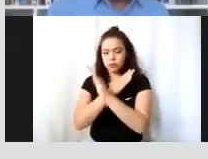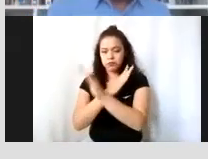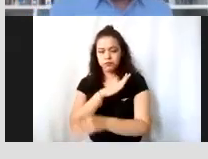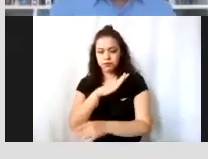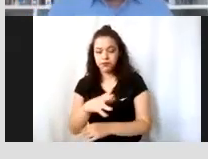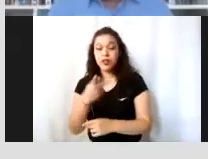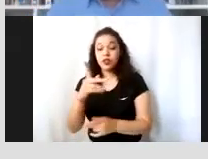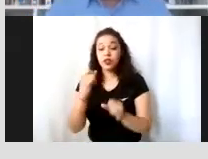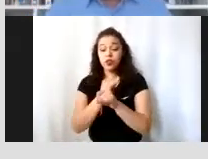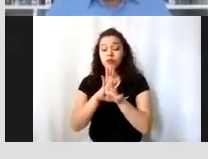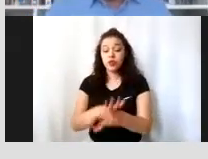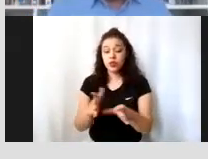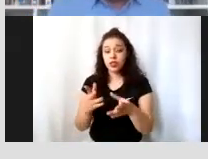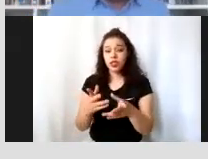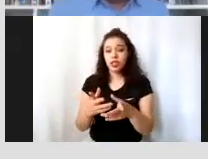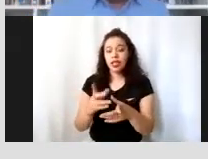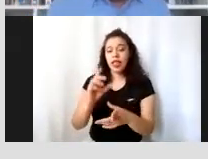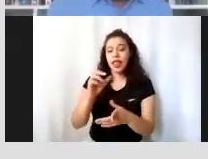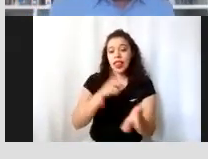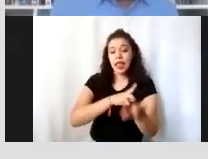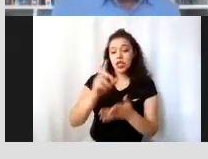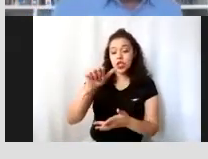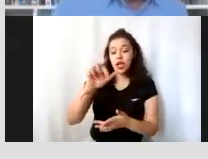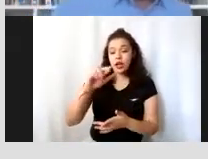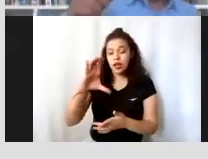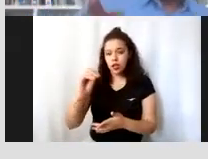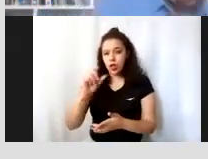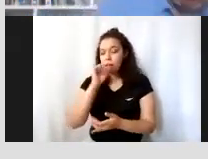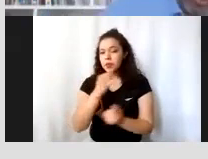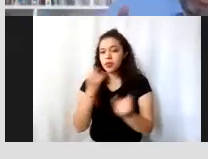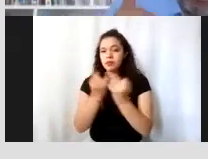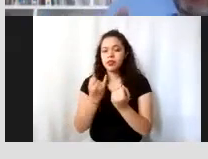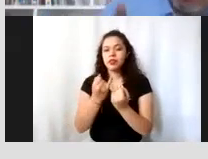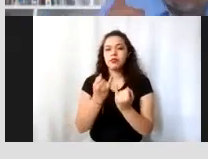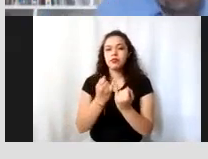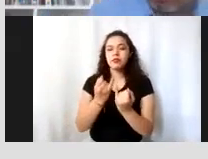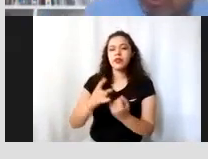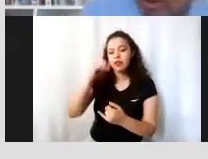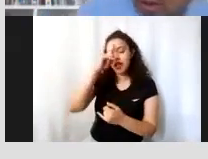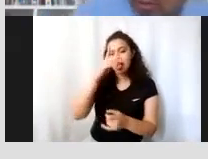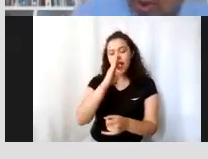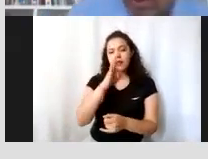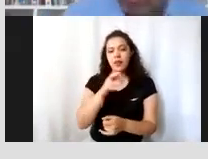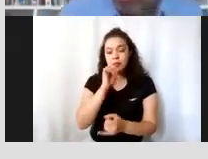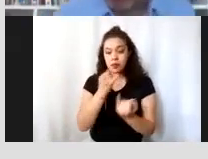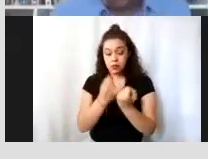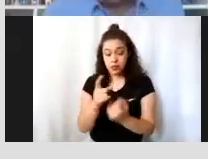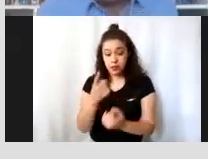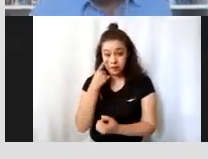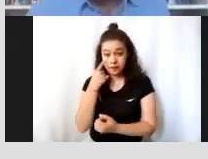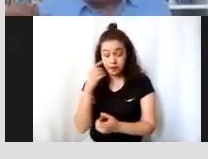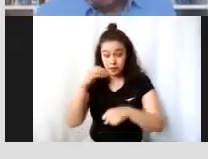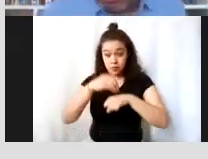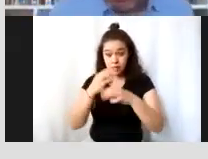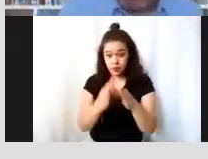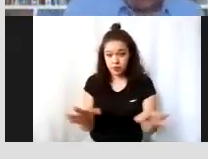datos personales de derechos ARCOM, así como la revocación del consentimiento. Ojo, esto es importante que lo pongan, porque